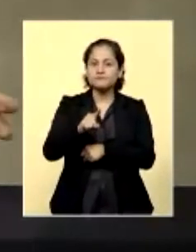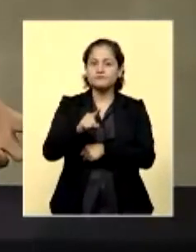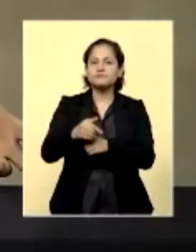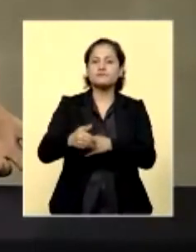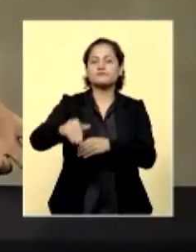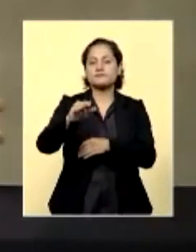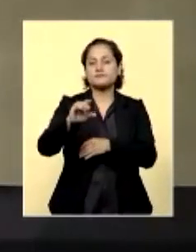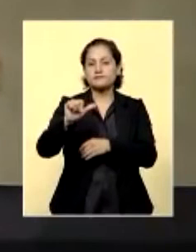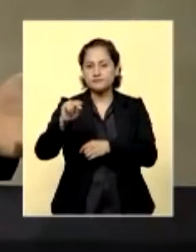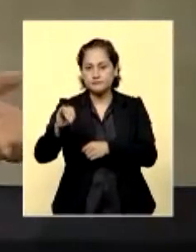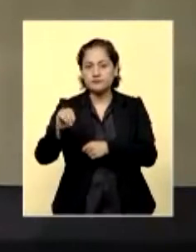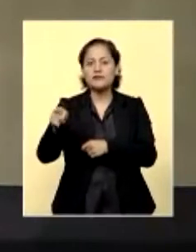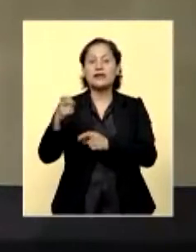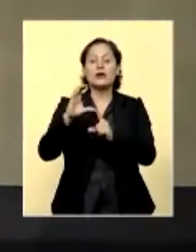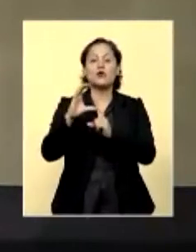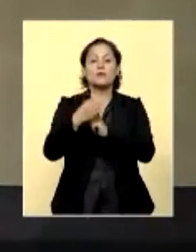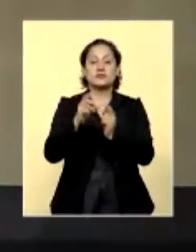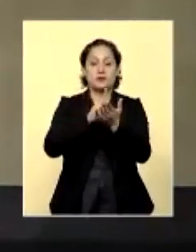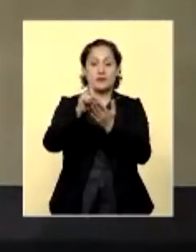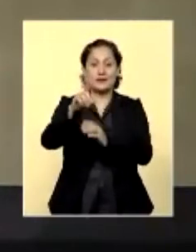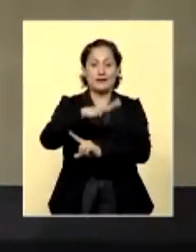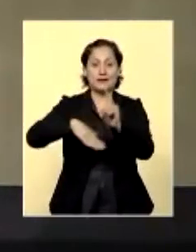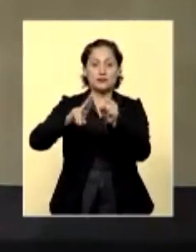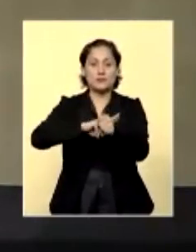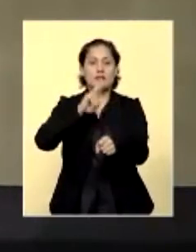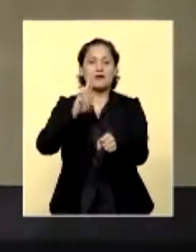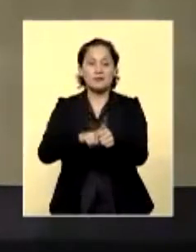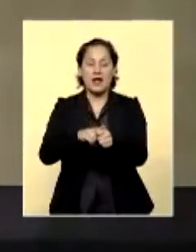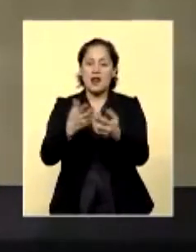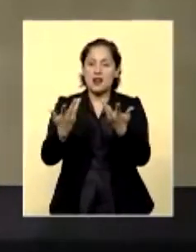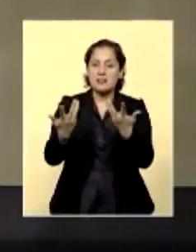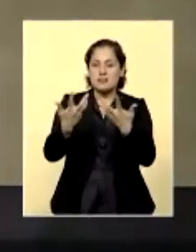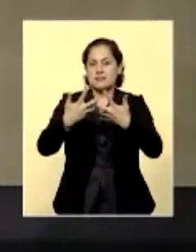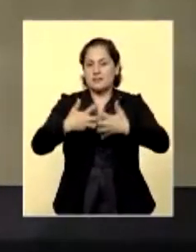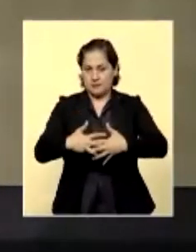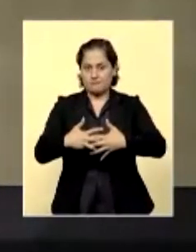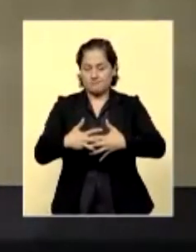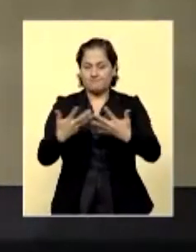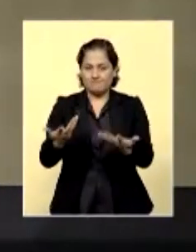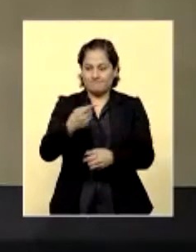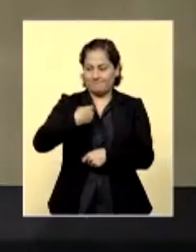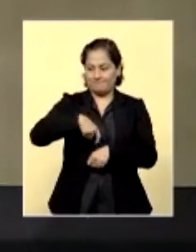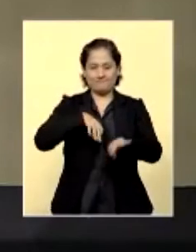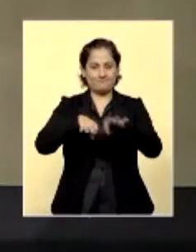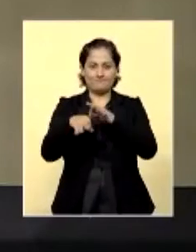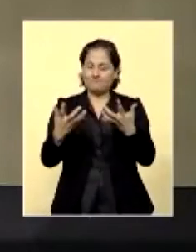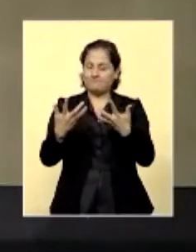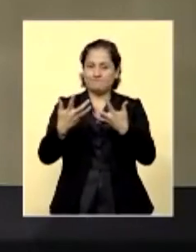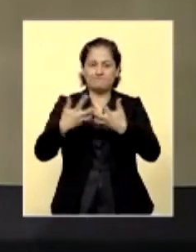la Comisión de Derecho Ambiental, donde terminan las de PNUMA y terminan las nuestras porque siempre estamos